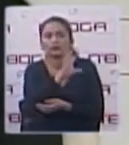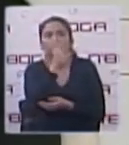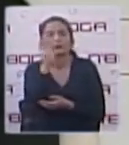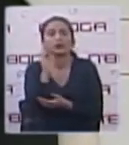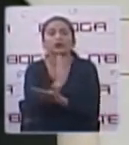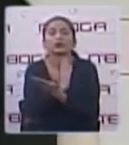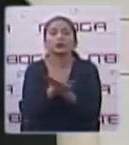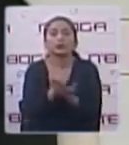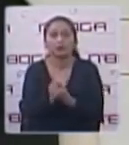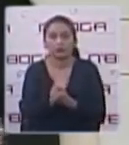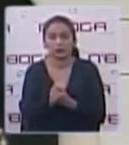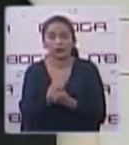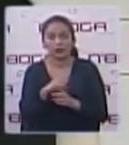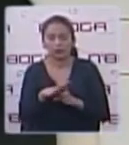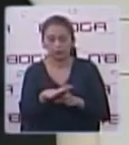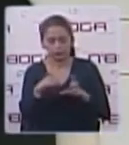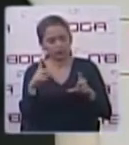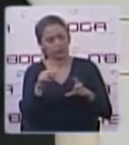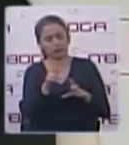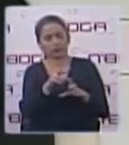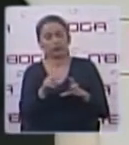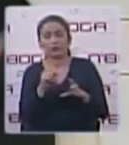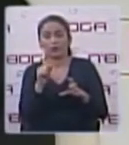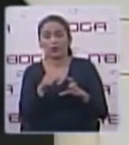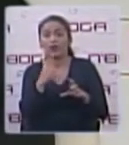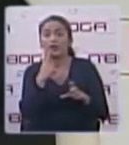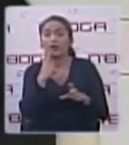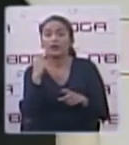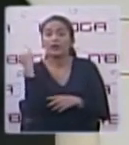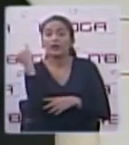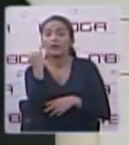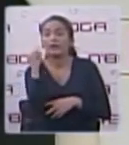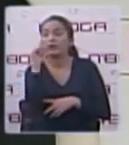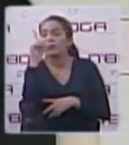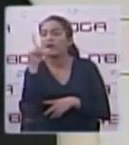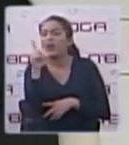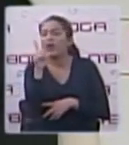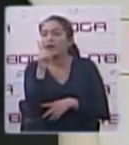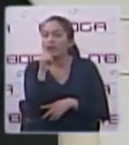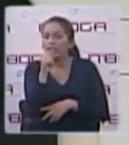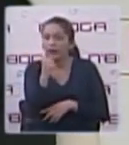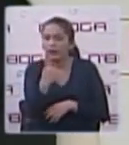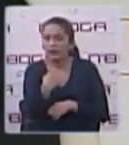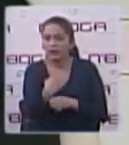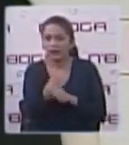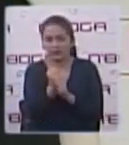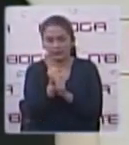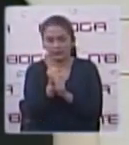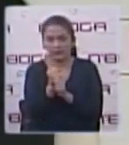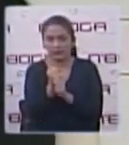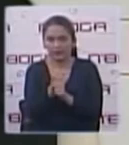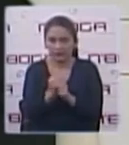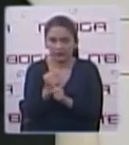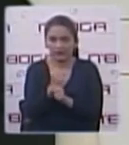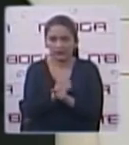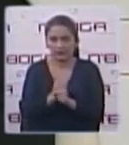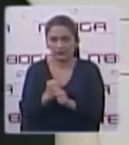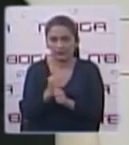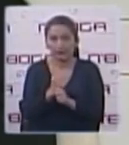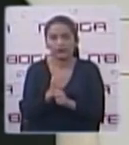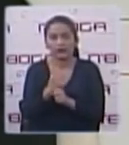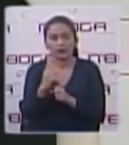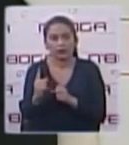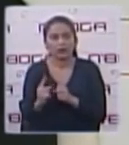nuestro empaque tú puedes ver la finca, el nombre del caficultor, ¿no? Y bueno, aparte de eso, nos gusta